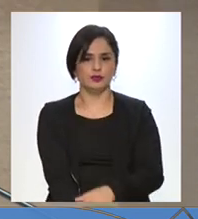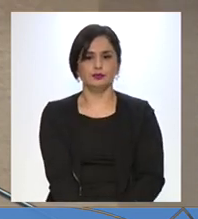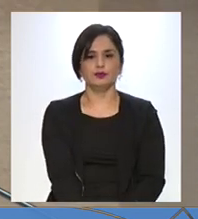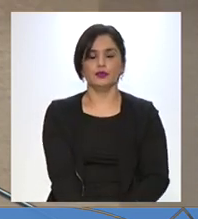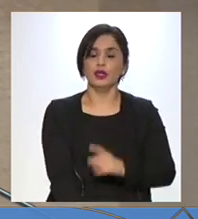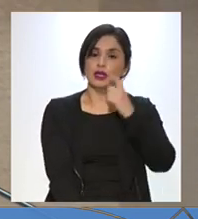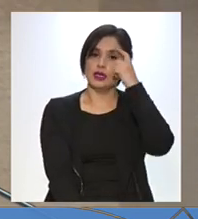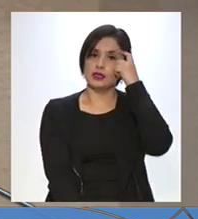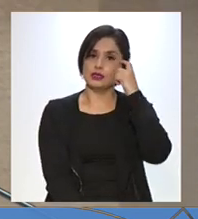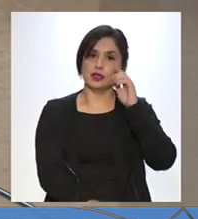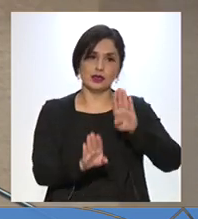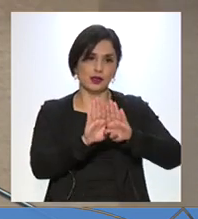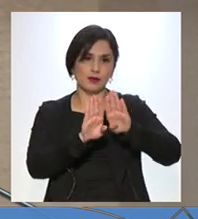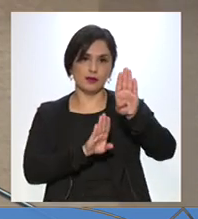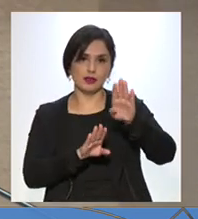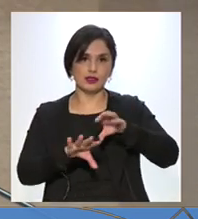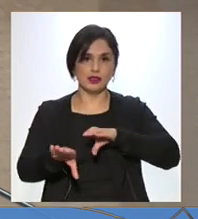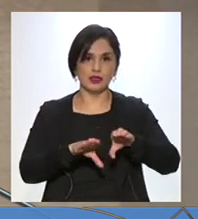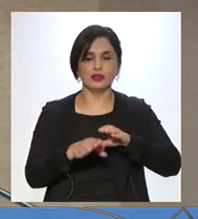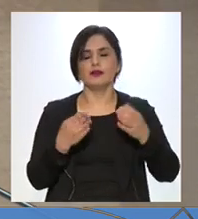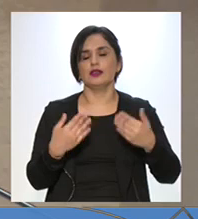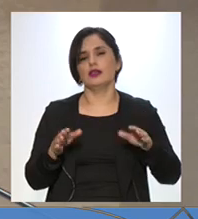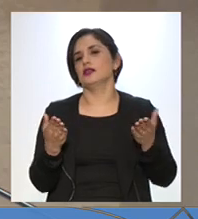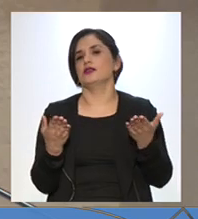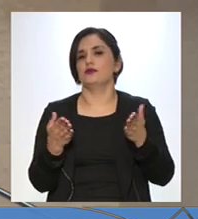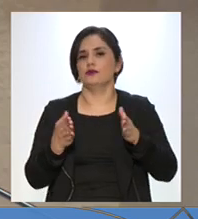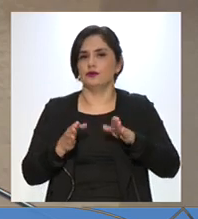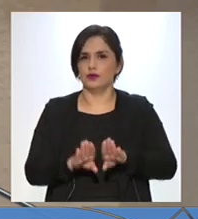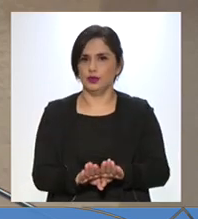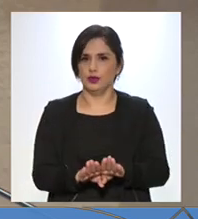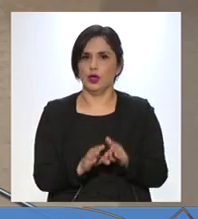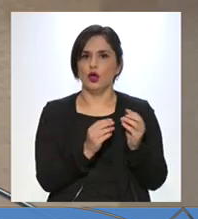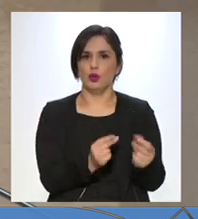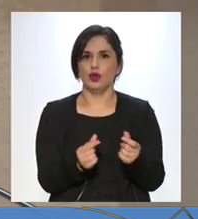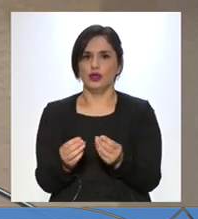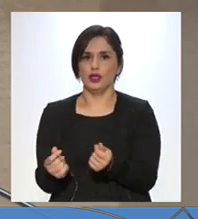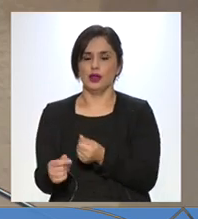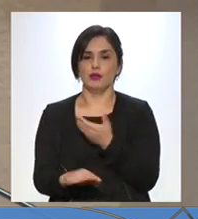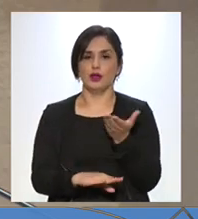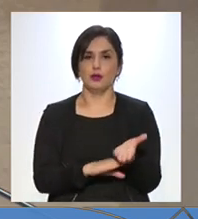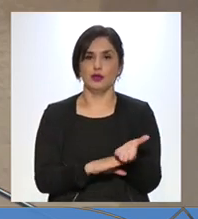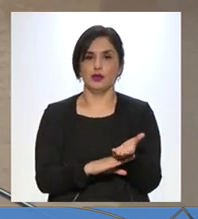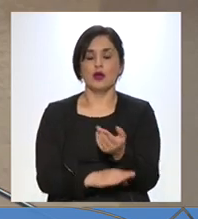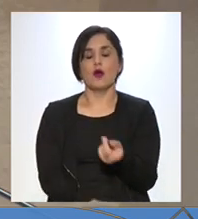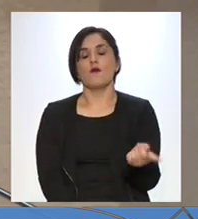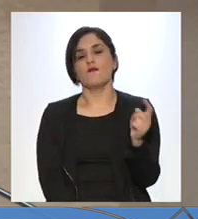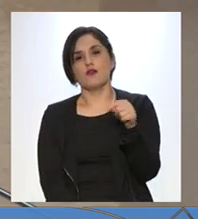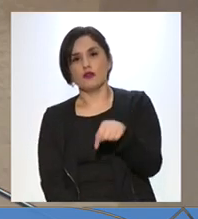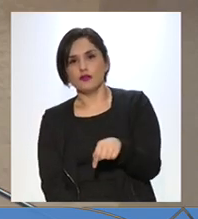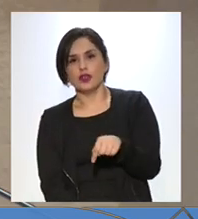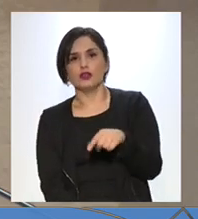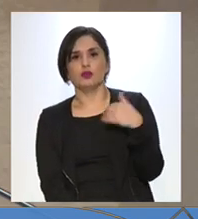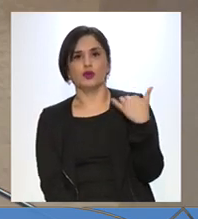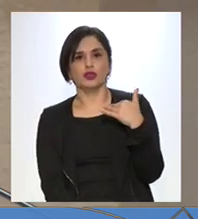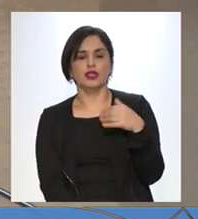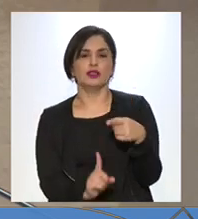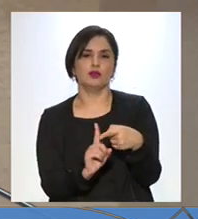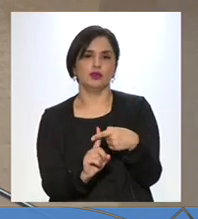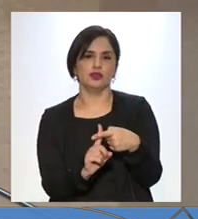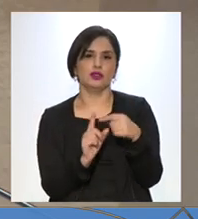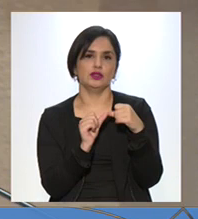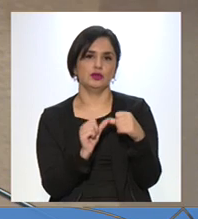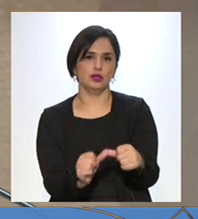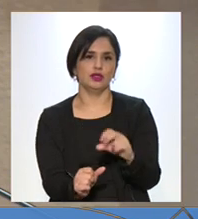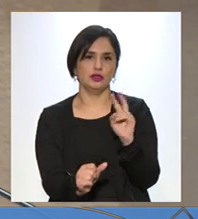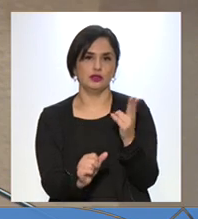que la brecha de actividad ya se cerró, producto del mayor dinamismo de la demanda, volviéndose significativamente positiva durante el